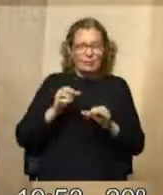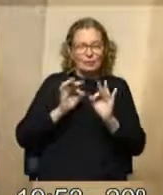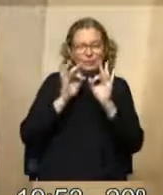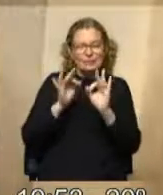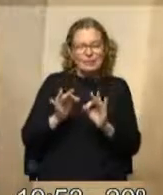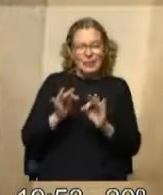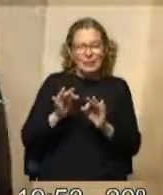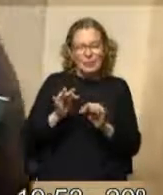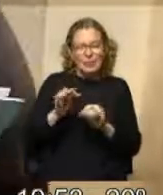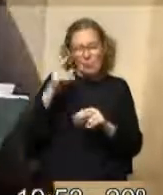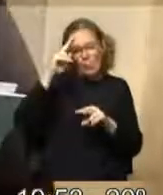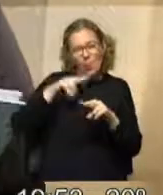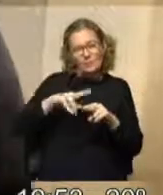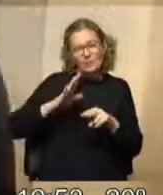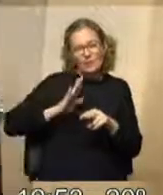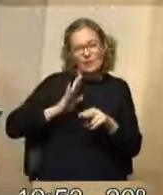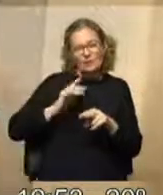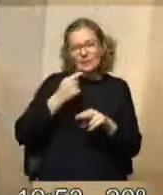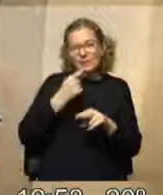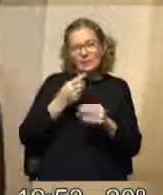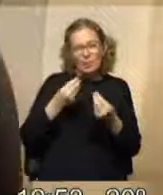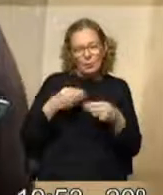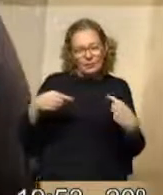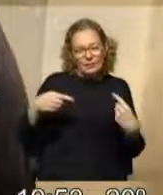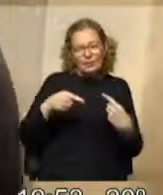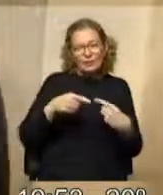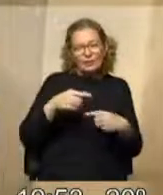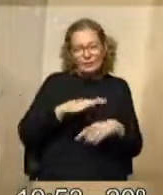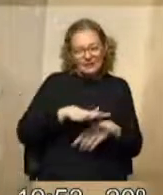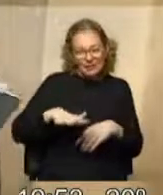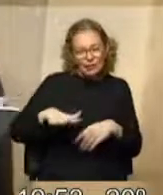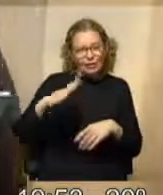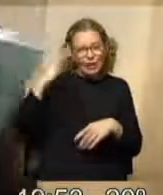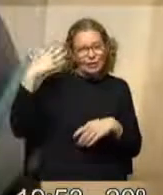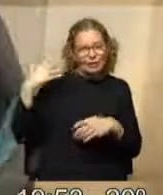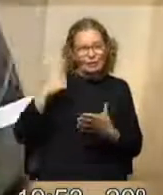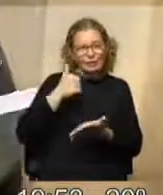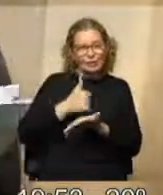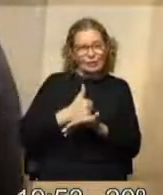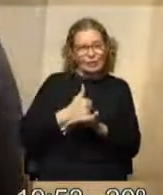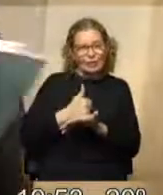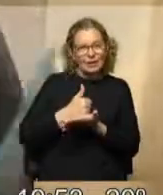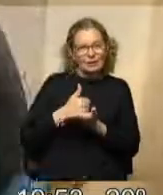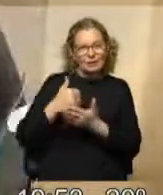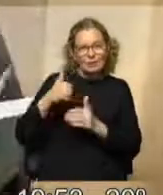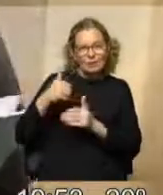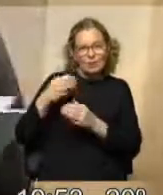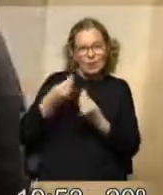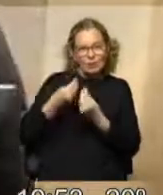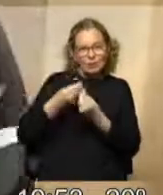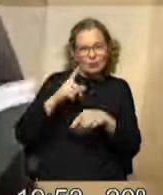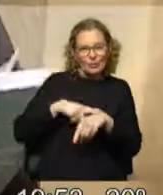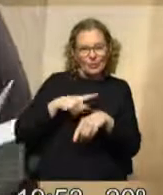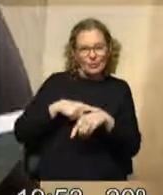a un feminicidio, estamos hablando de que muchas veces estos niños, niñas y adolescentes estuvieron transcurriendo durante mucho